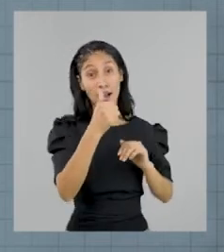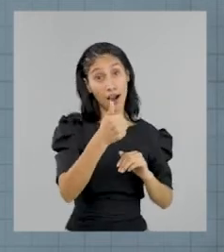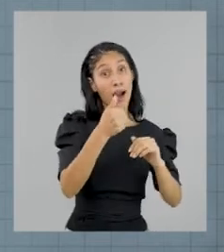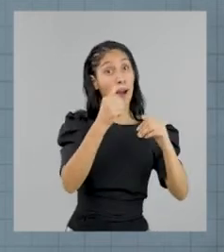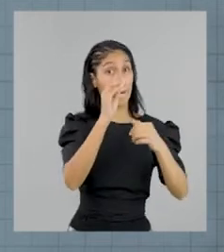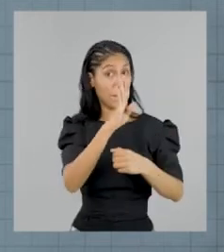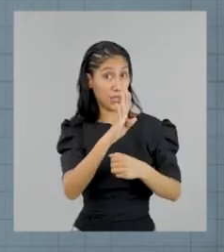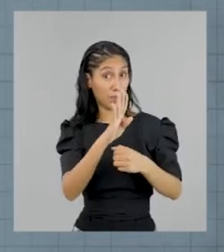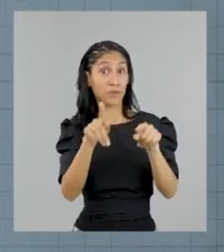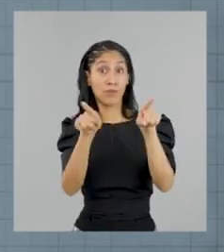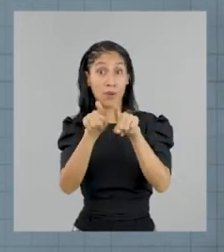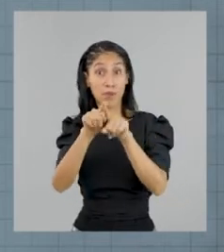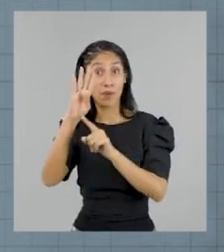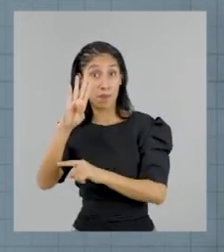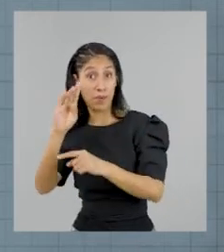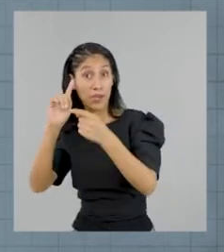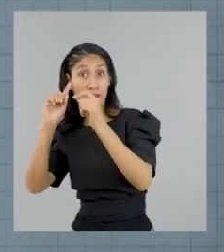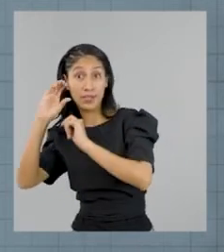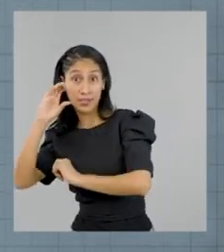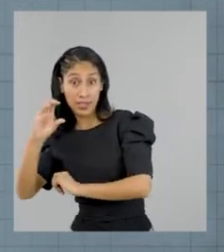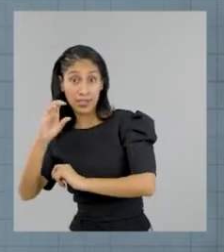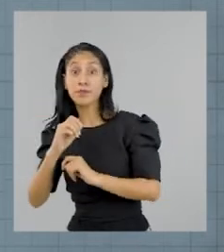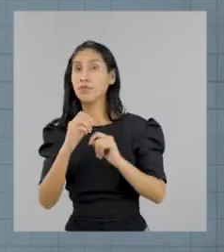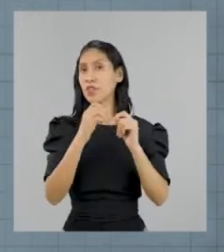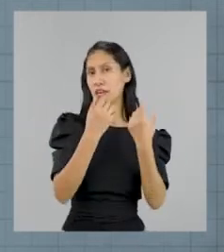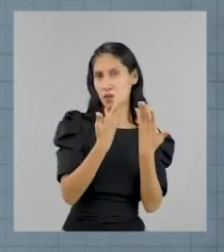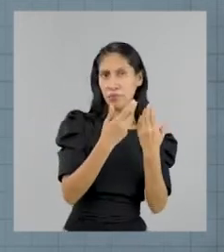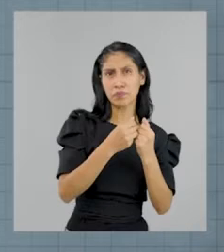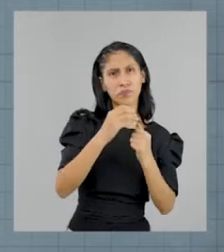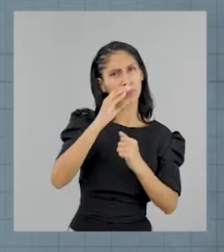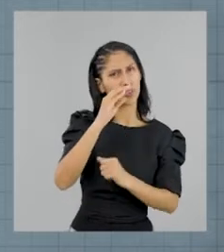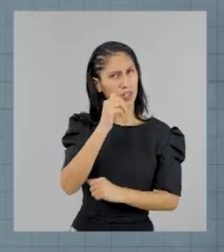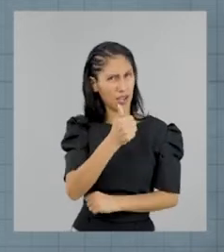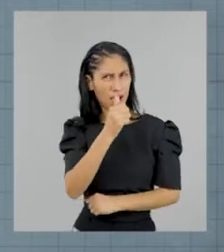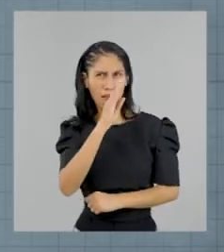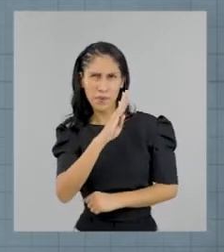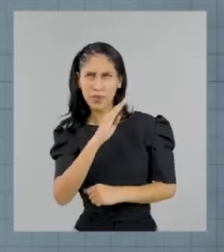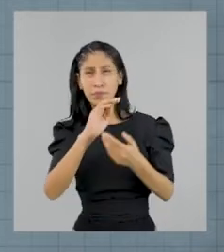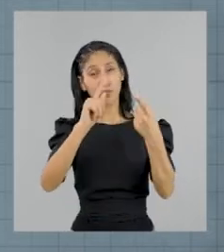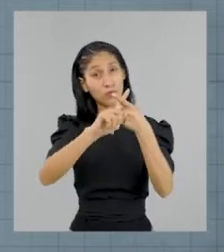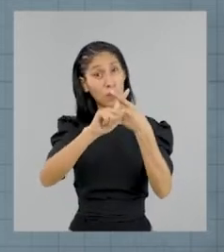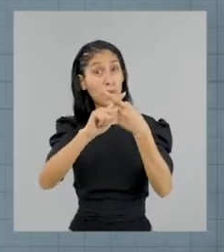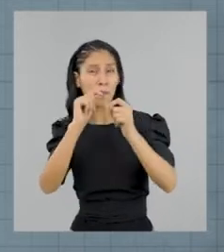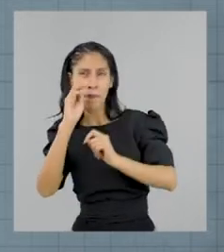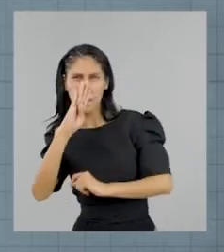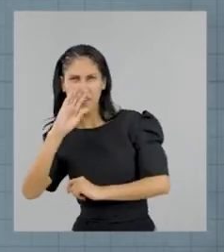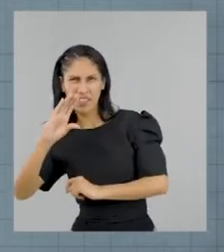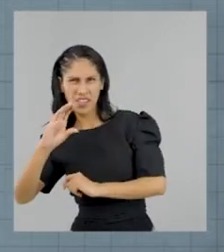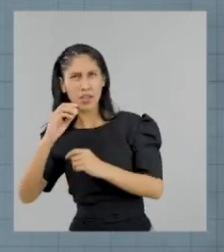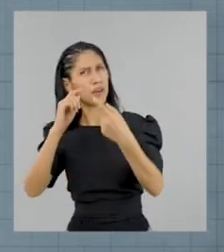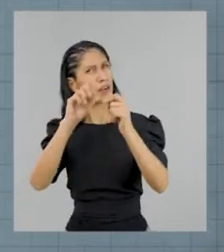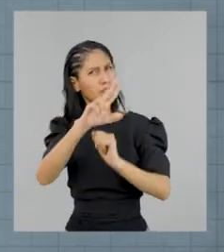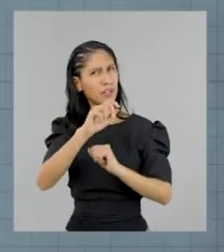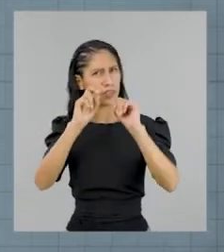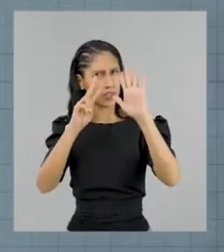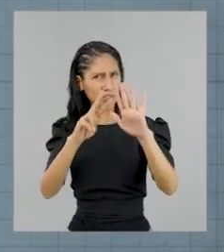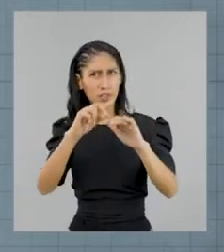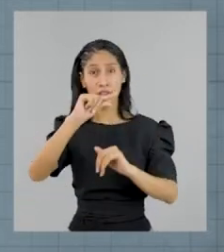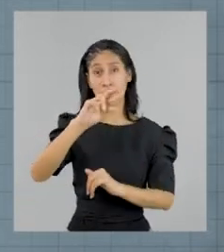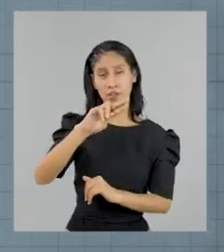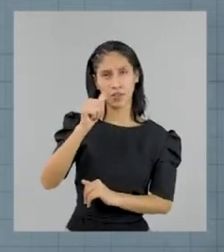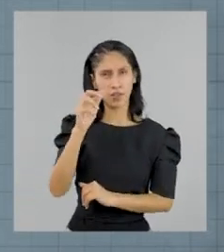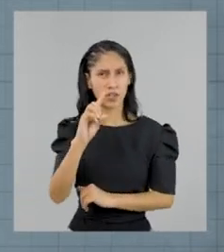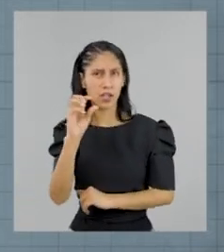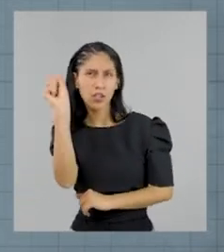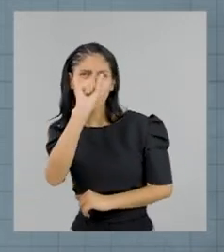BC mide 60 grados y el ángulo formado por CA y CB mide 37 grados, ¿cuánto